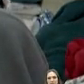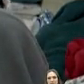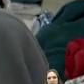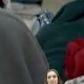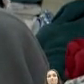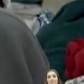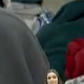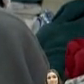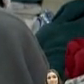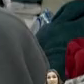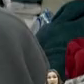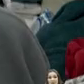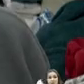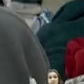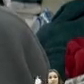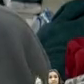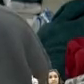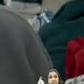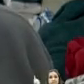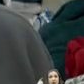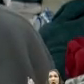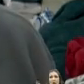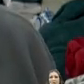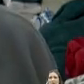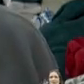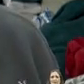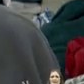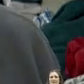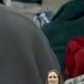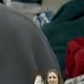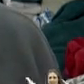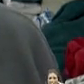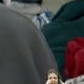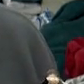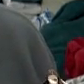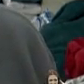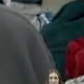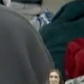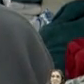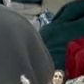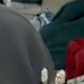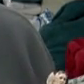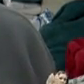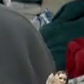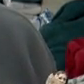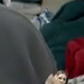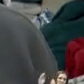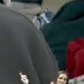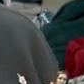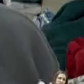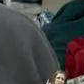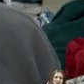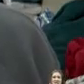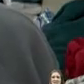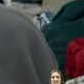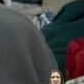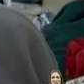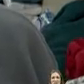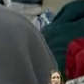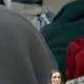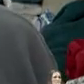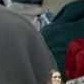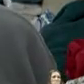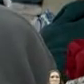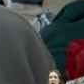así salimos y nos metimos en el albergue, cerramos la puerta y en 10 o 15 minutos llegó el tornado.